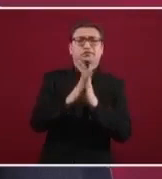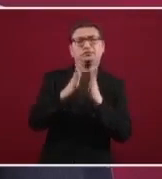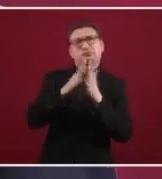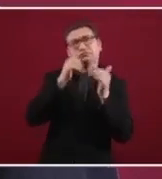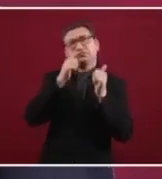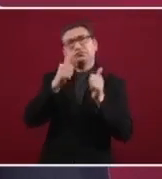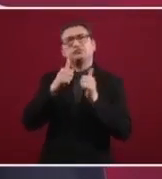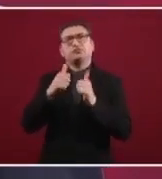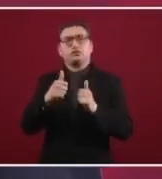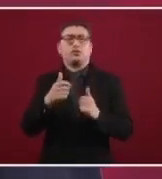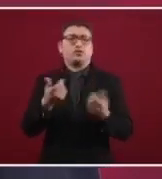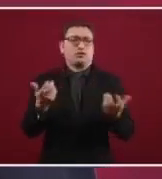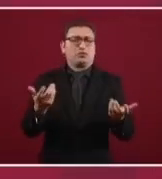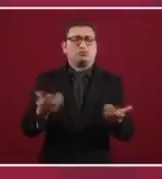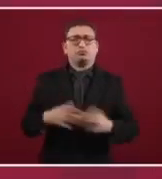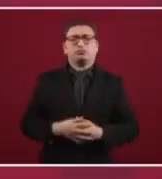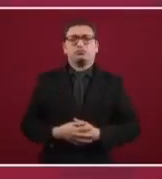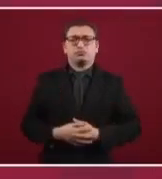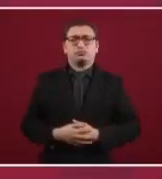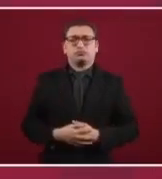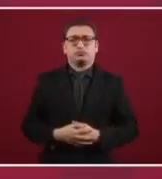los que quieren